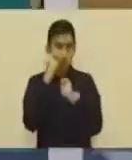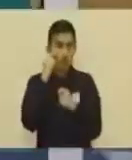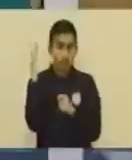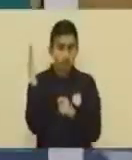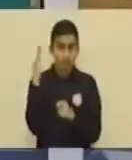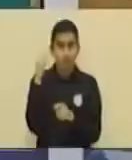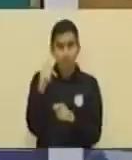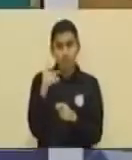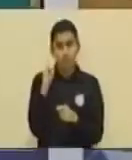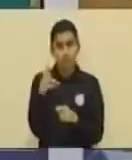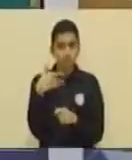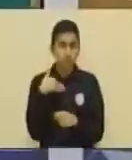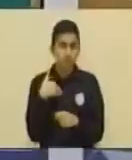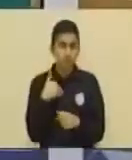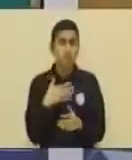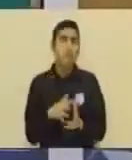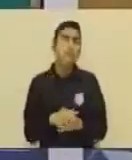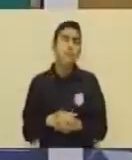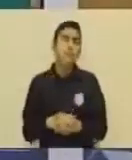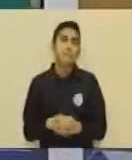a obtener